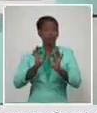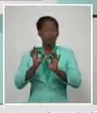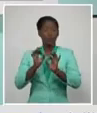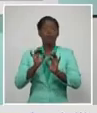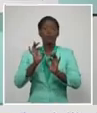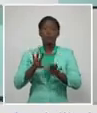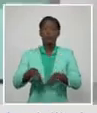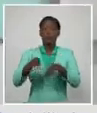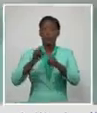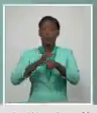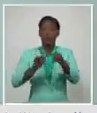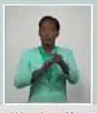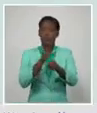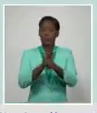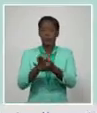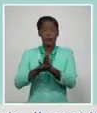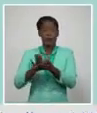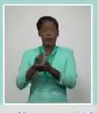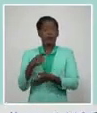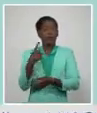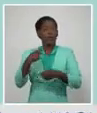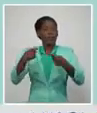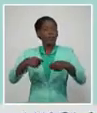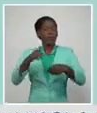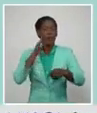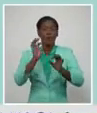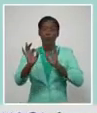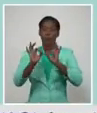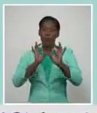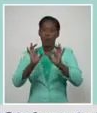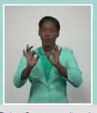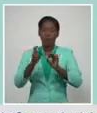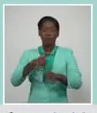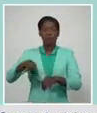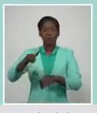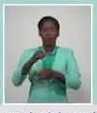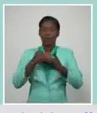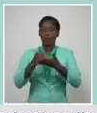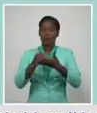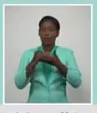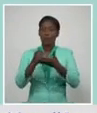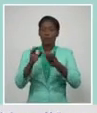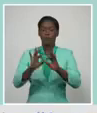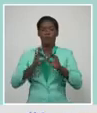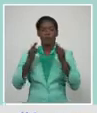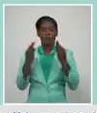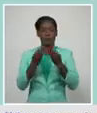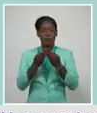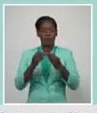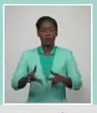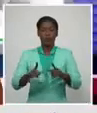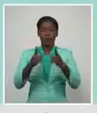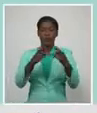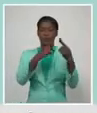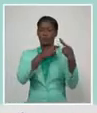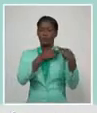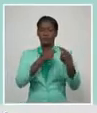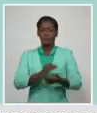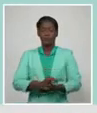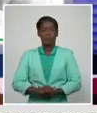COVID-19. Cuidarnos, amarnos, vivir, aportar con una nueva sonrisa.